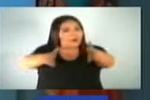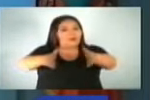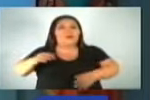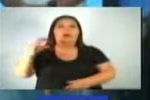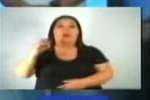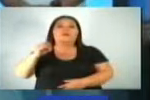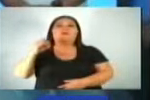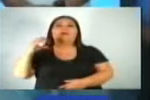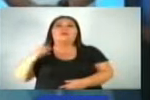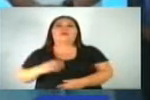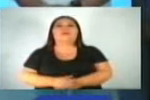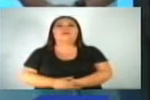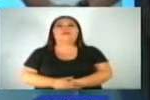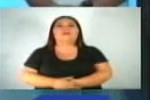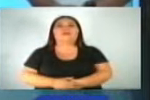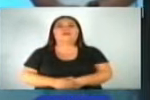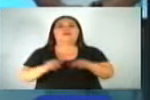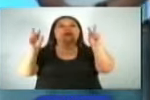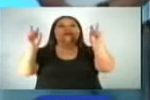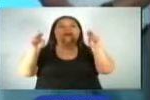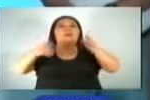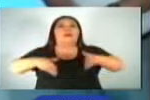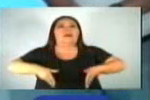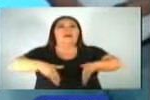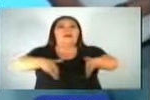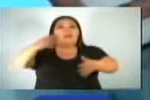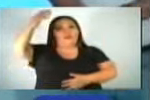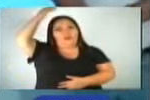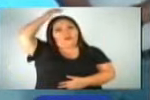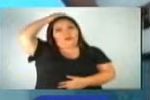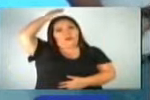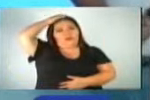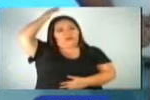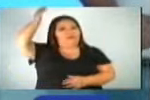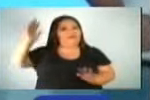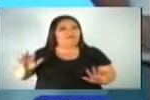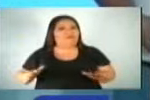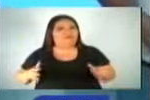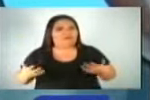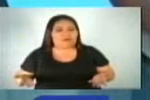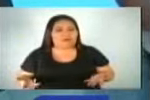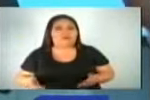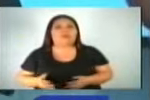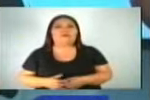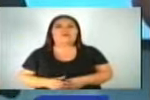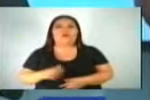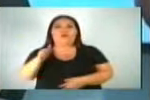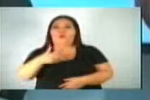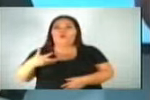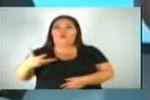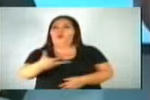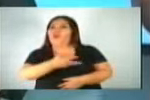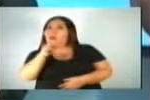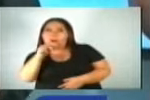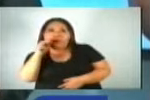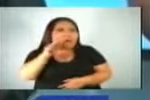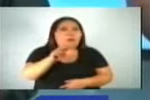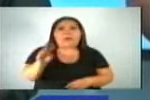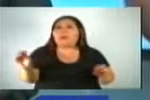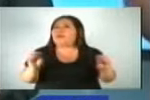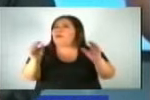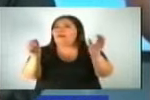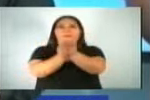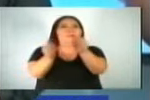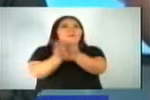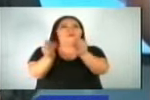país. Bueno, con respecto a la carretera de Los Chorros, quiero mencionar lo primero, y es que en este momento pues no hemos tenido mayores inconvenientes, ¿verdad?, en